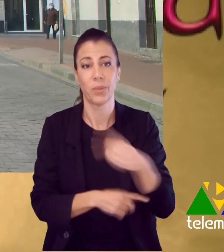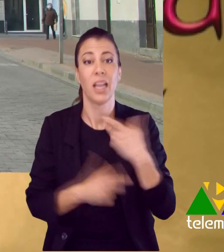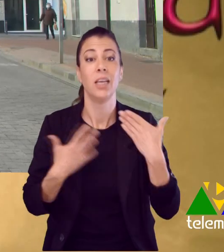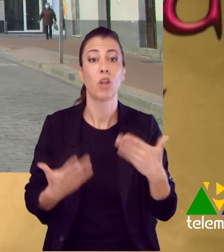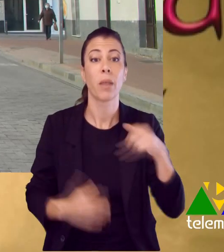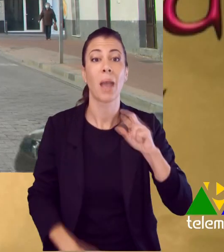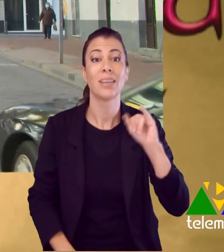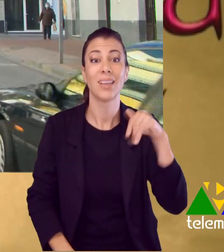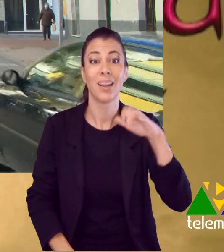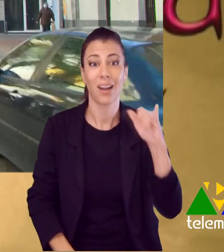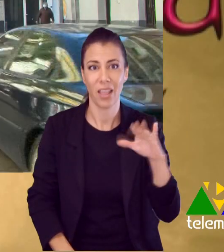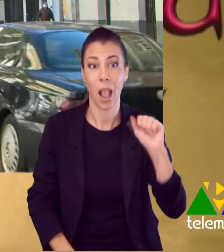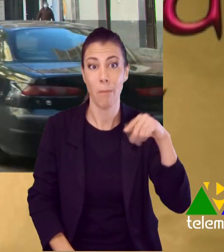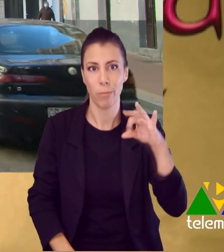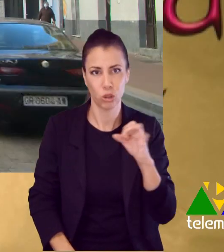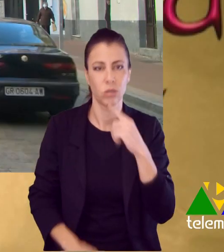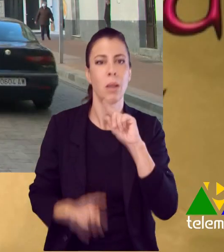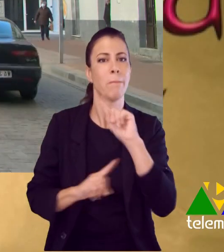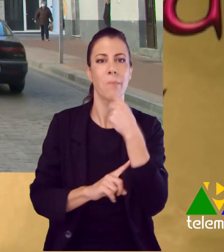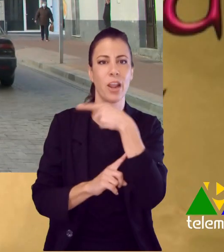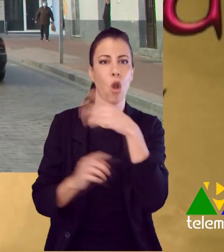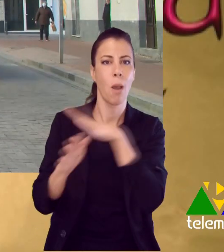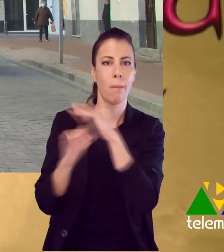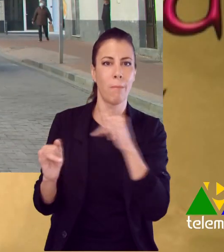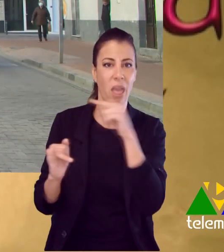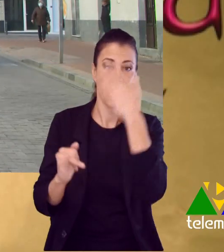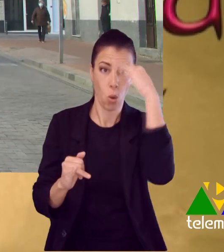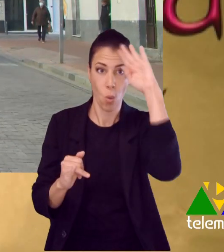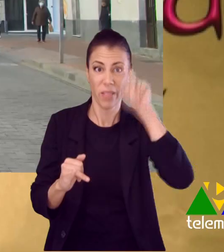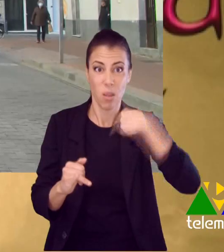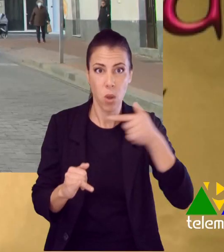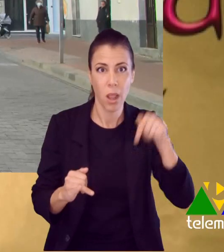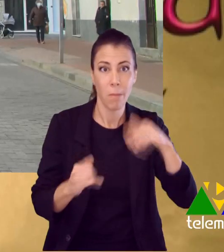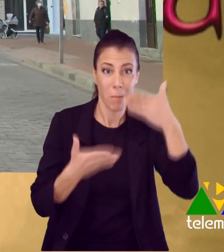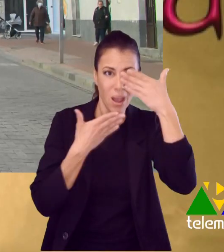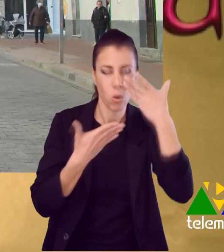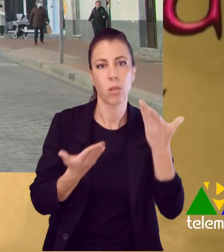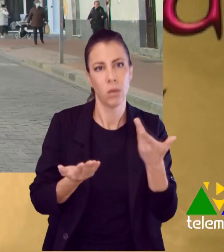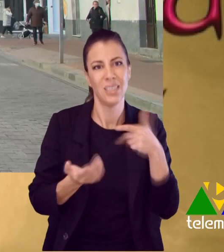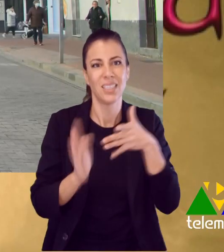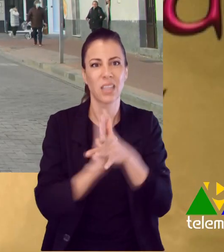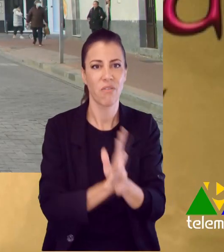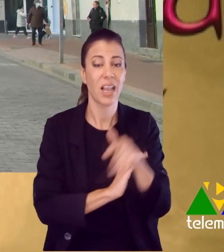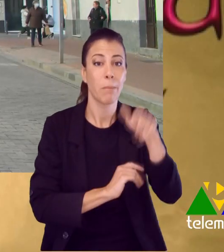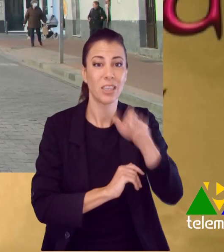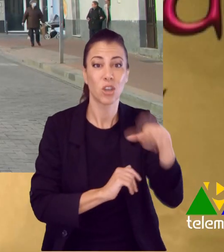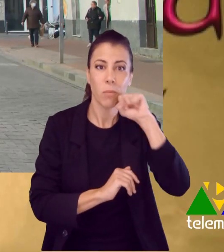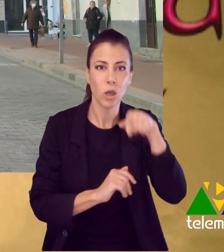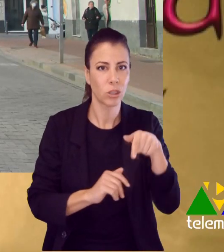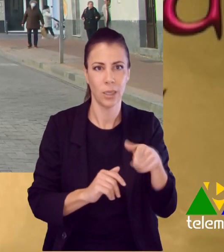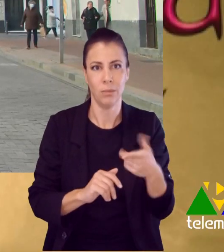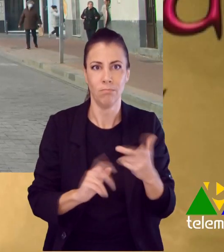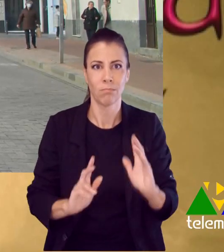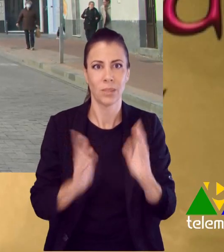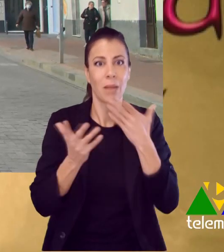establece una paz, primero en Cuba y después en Marruecos, pues había librado a muchísimos motrileños,